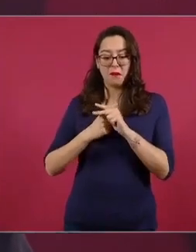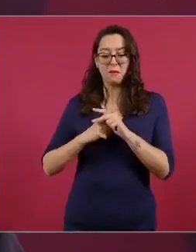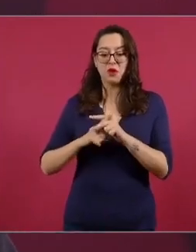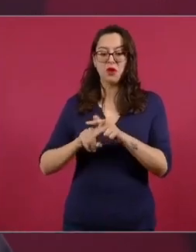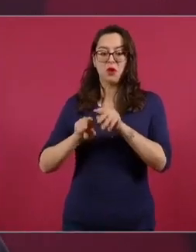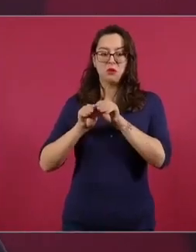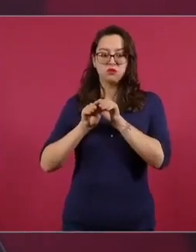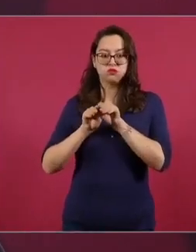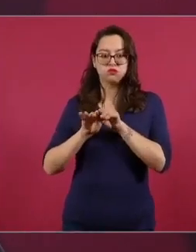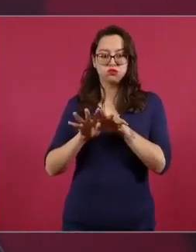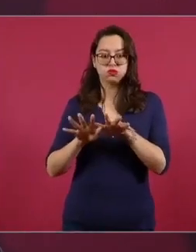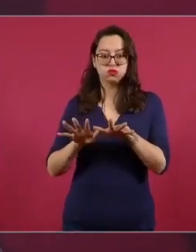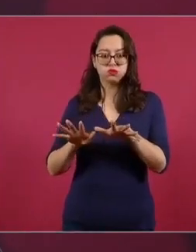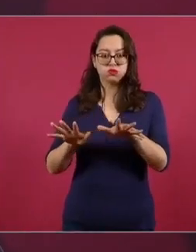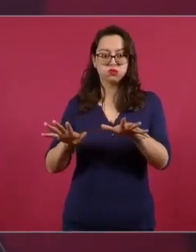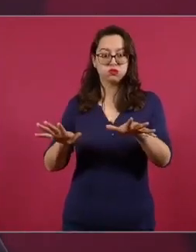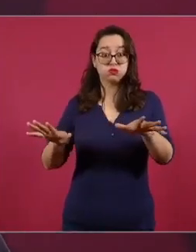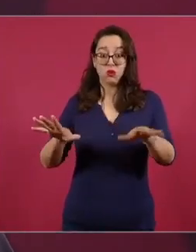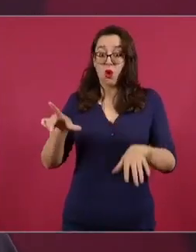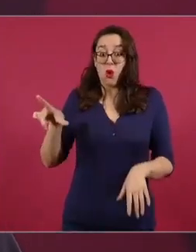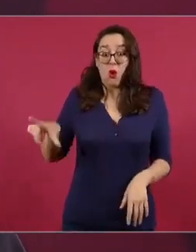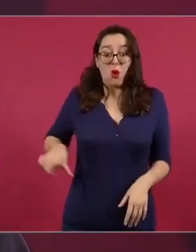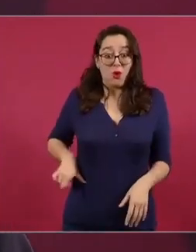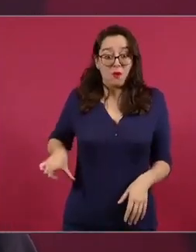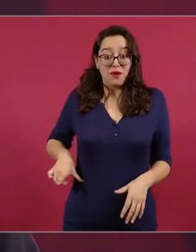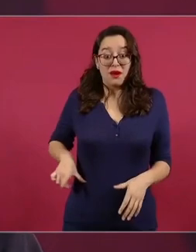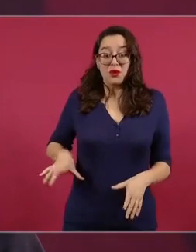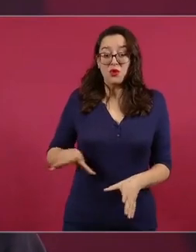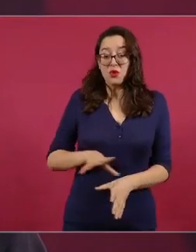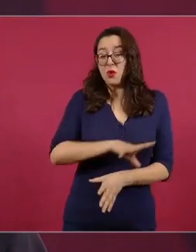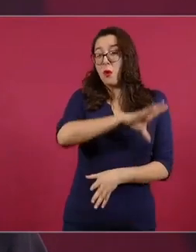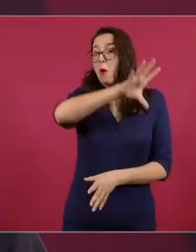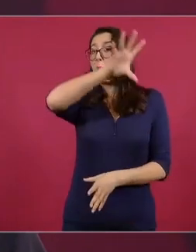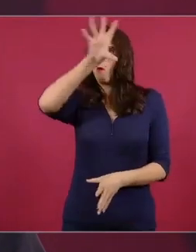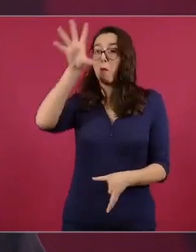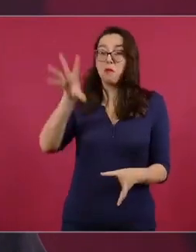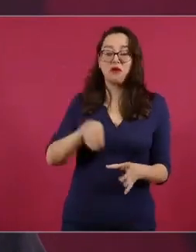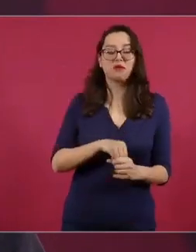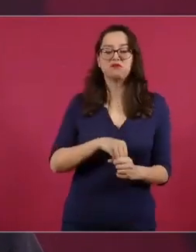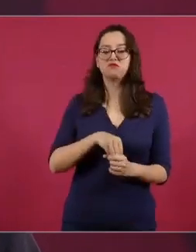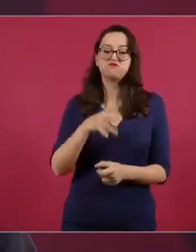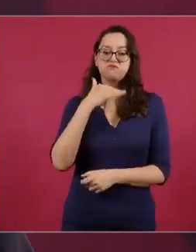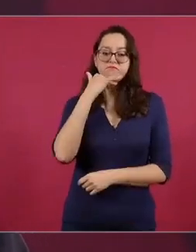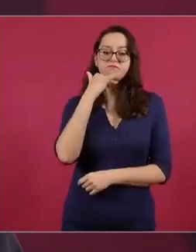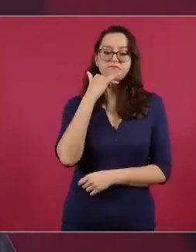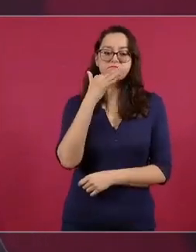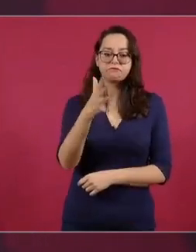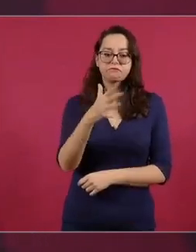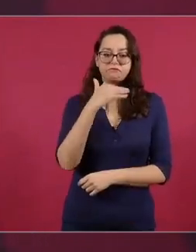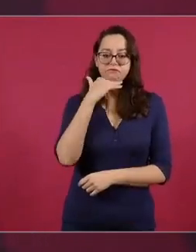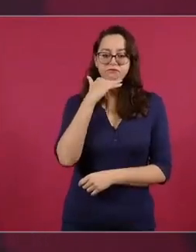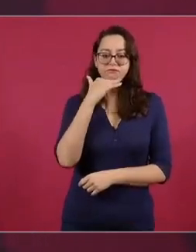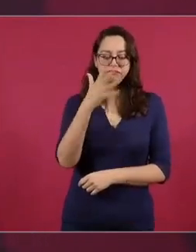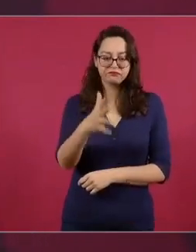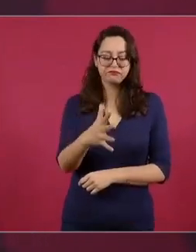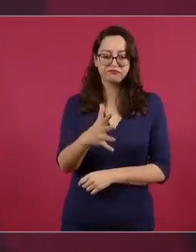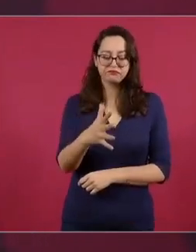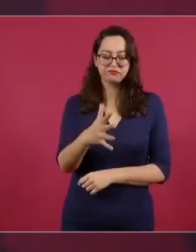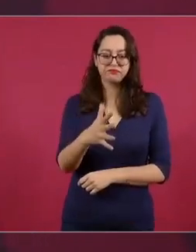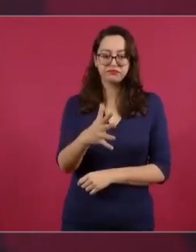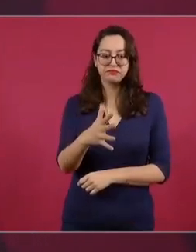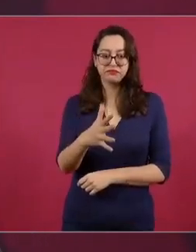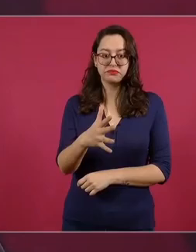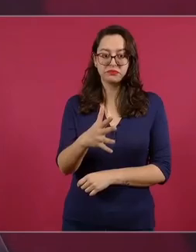denominamos el Estado corrupto. El Estado corrupto es la incorporación o